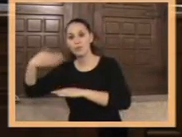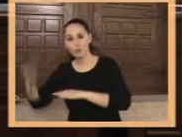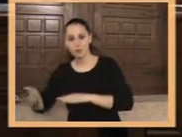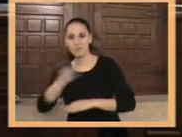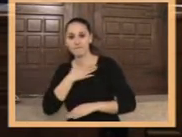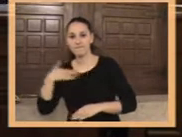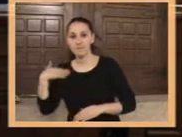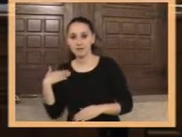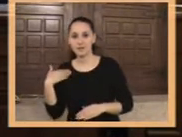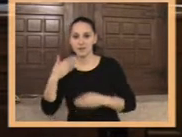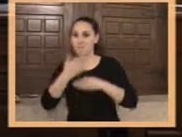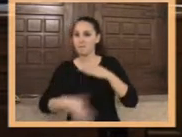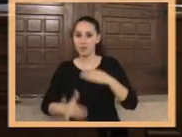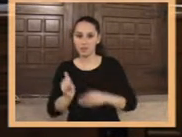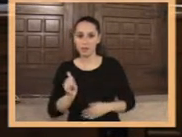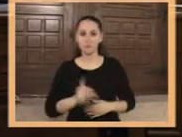definitivamente.